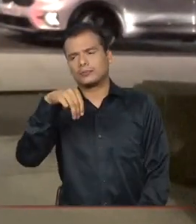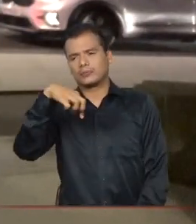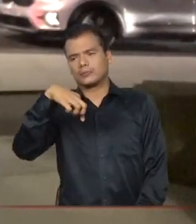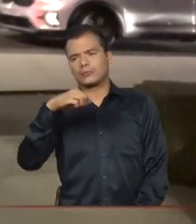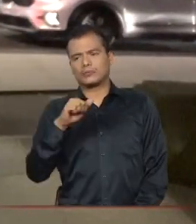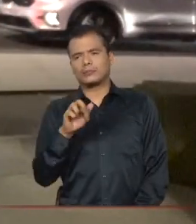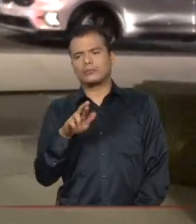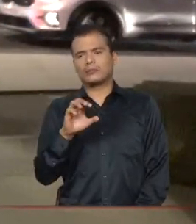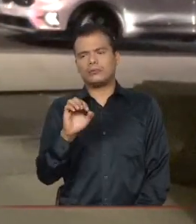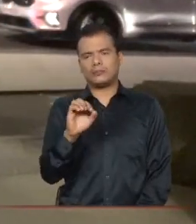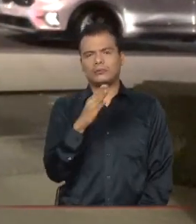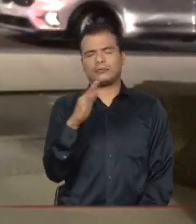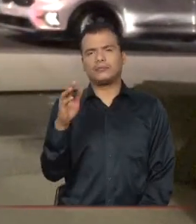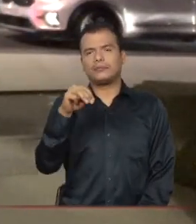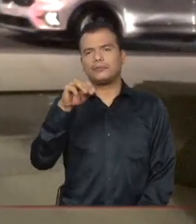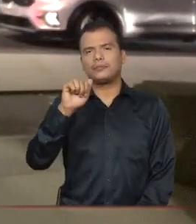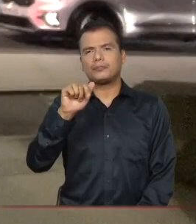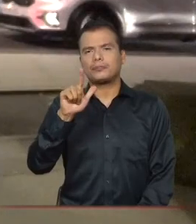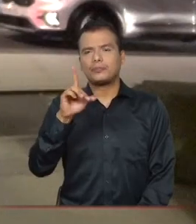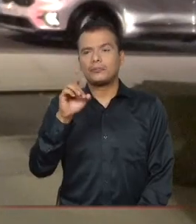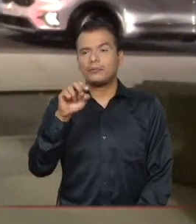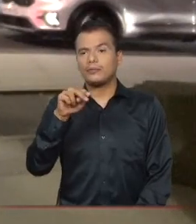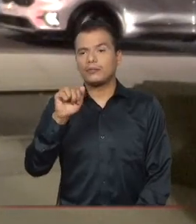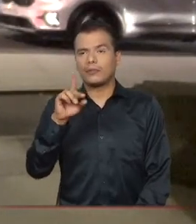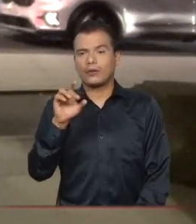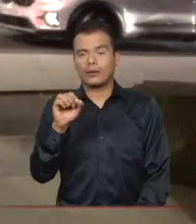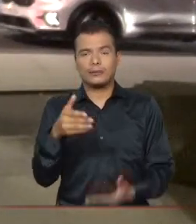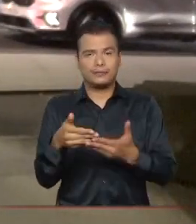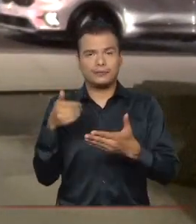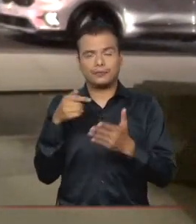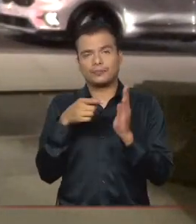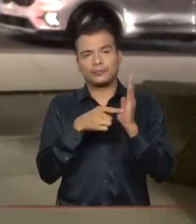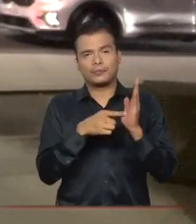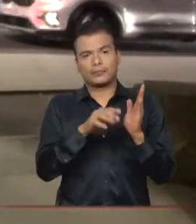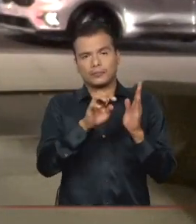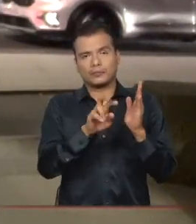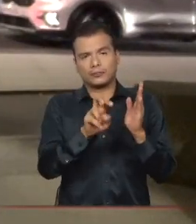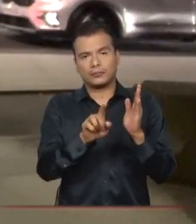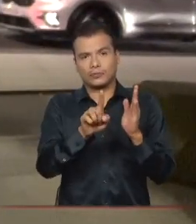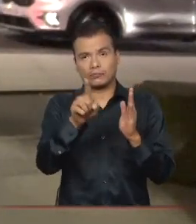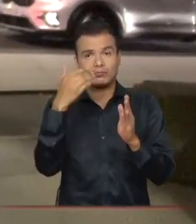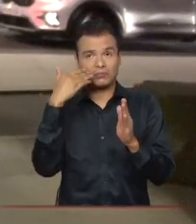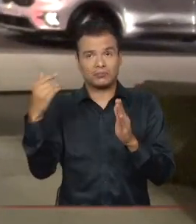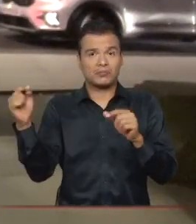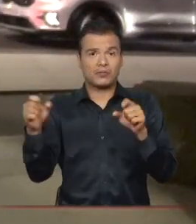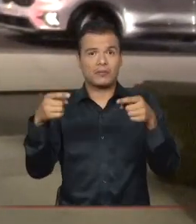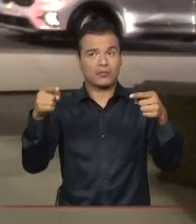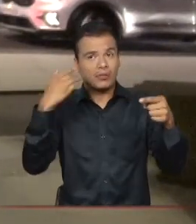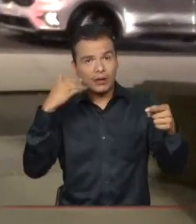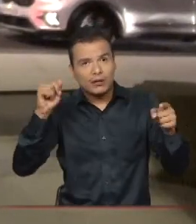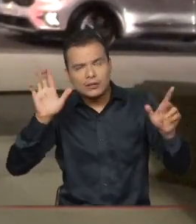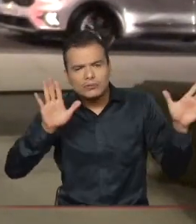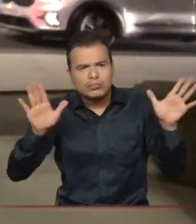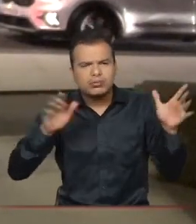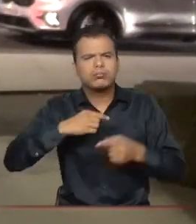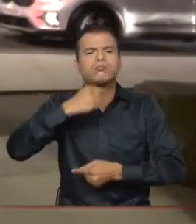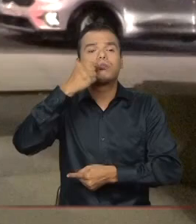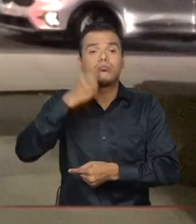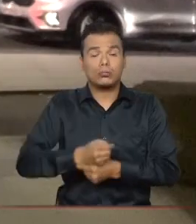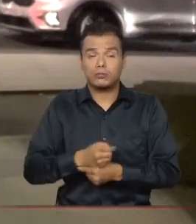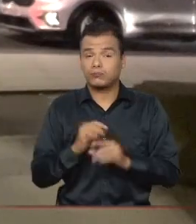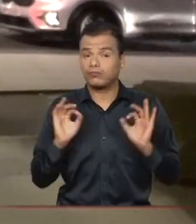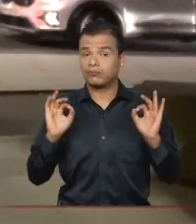legado se remonta a un partido de exhibición en Cali en 1971, donde ella fue arquero.